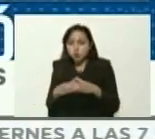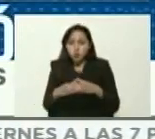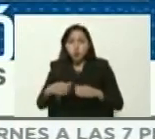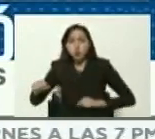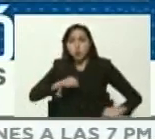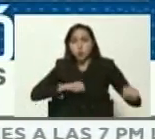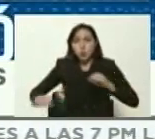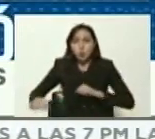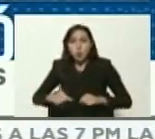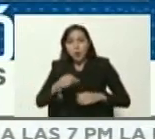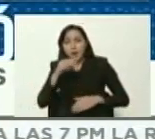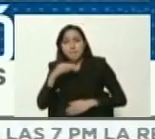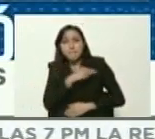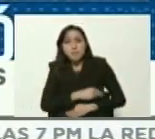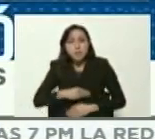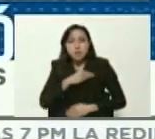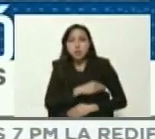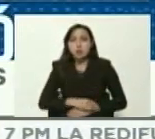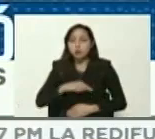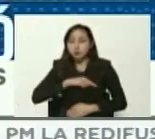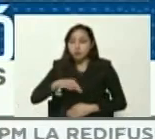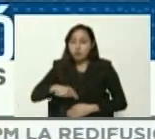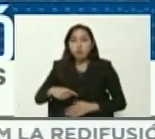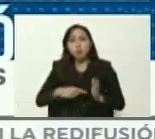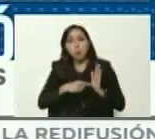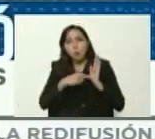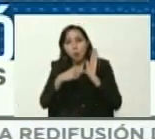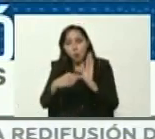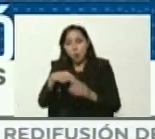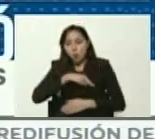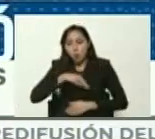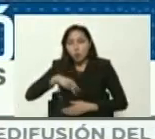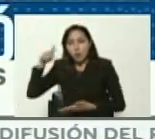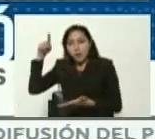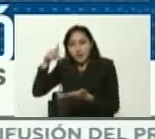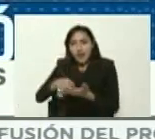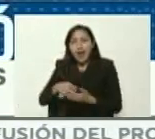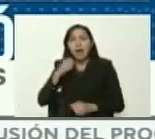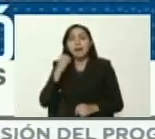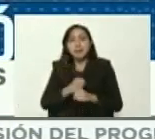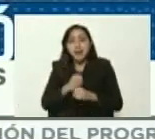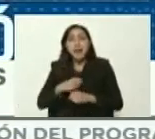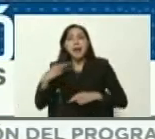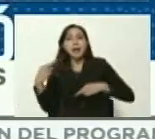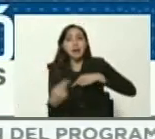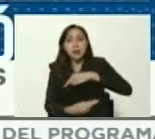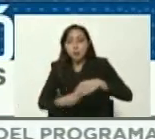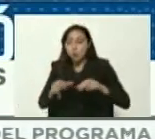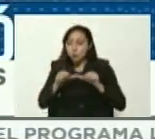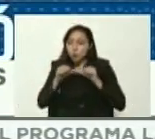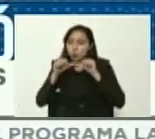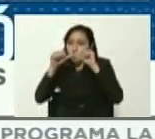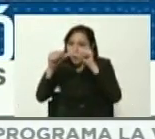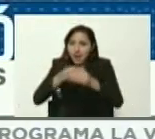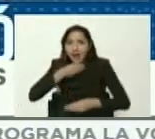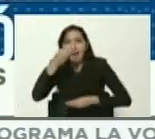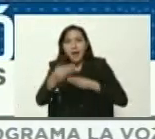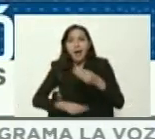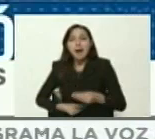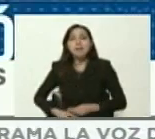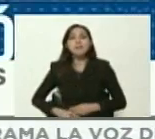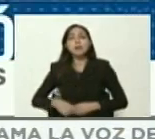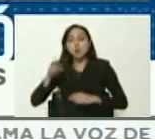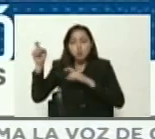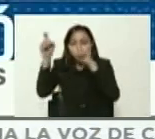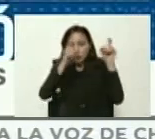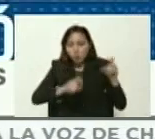de misioneros. Y queremos hacerle saber a ustedes que estamos aquí puestos para la tarea, para la revolución y para seguir ejerciendo el legado de nuestro